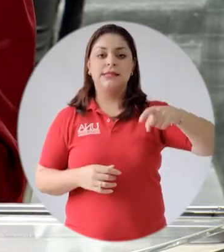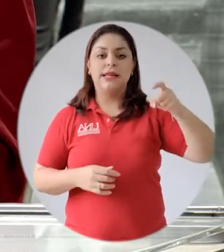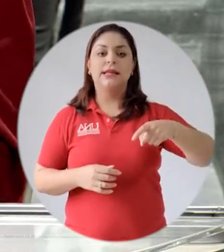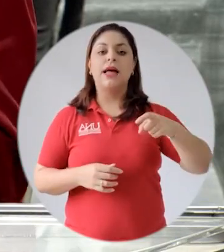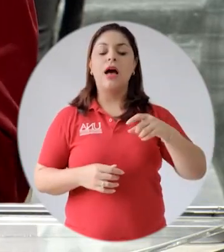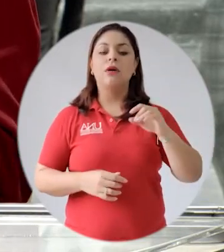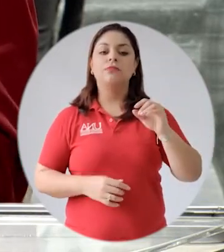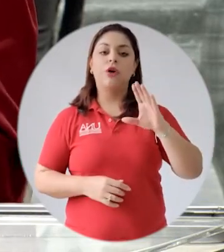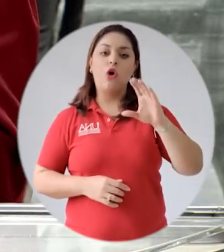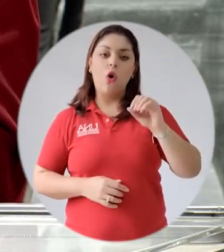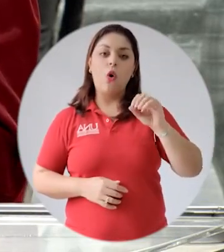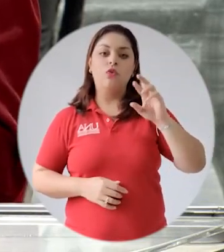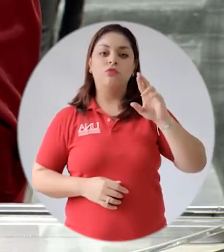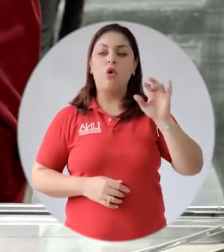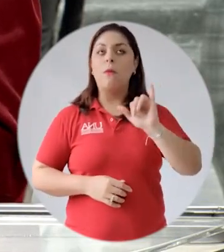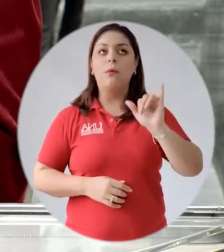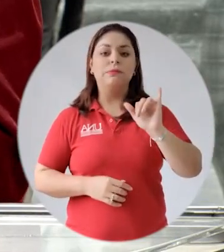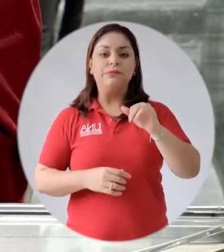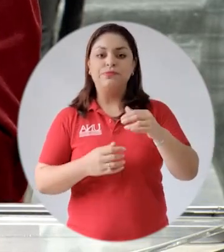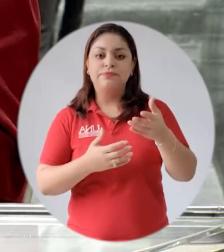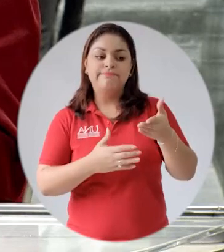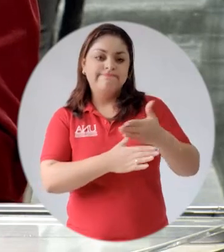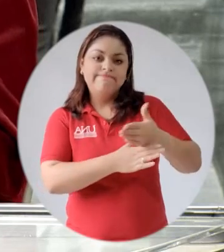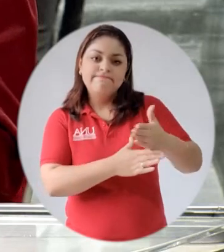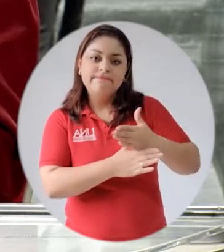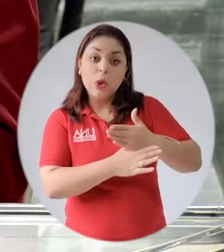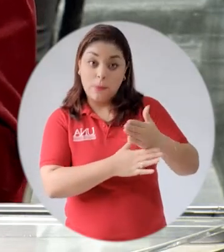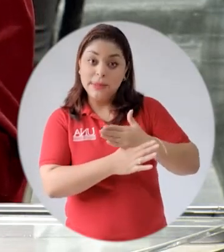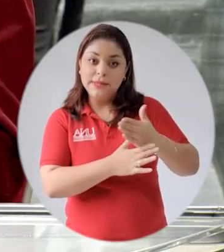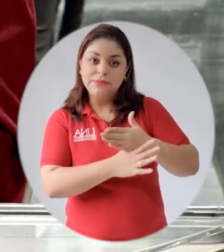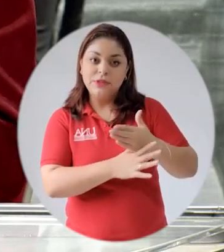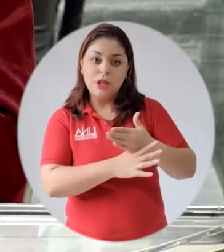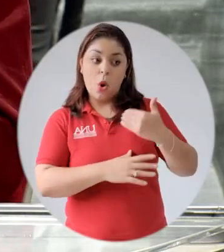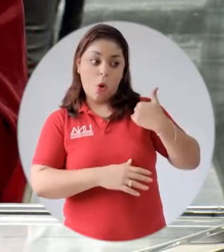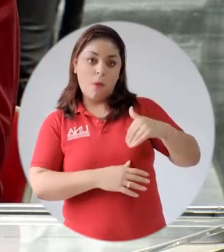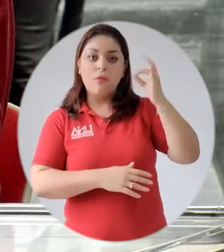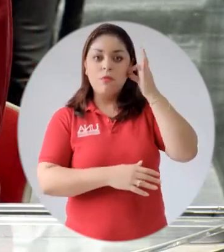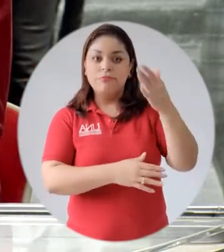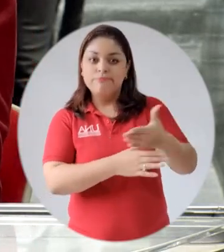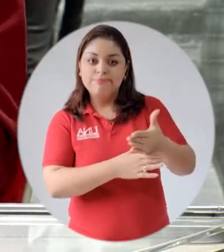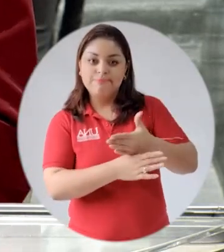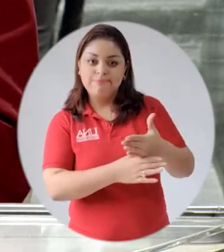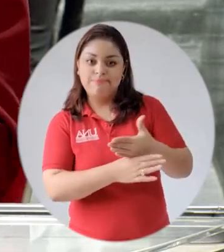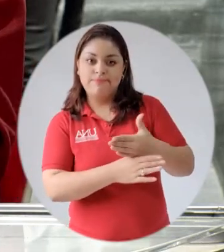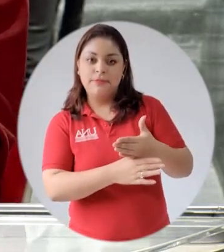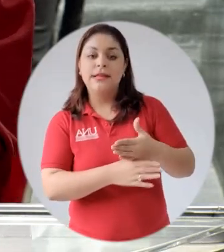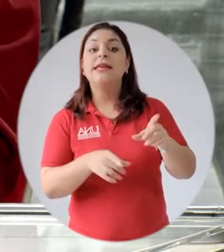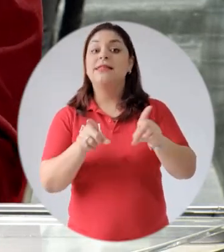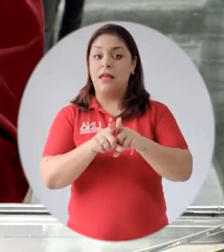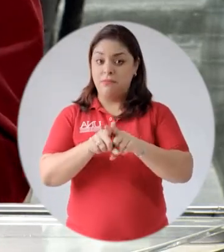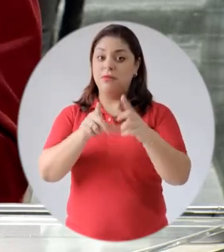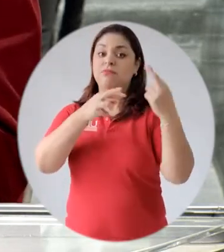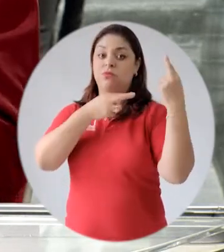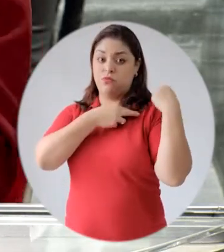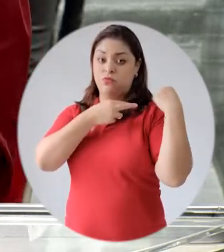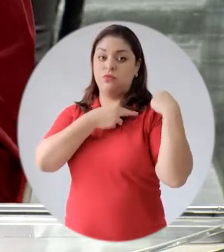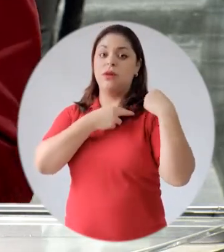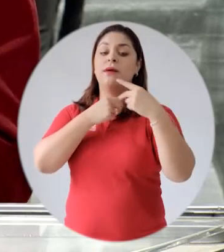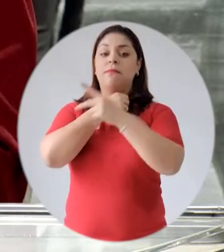los cuidados. Y aquí es donde tenemos que volver la mirada de nuevo, porque el tema de los cuidados tiene una implicación cuando son